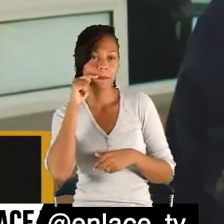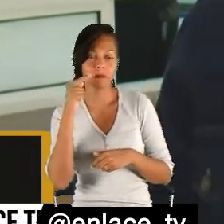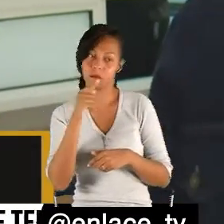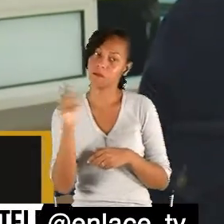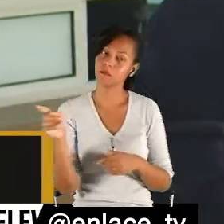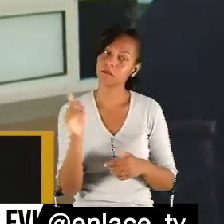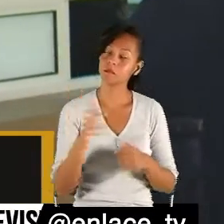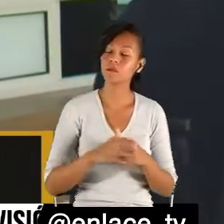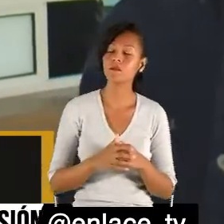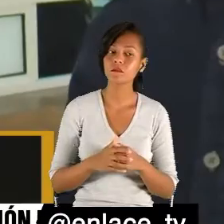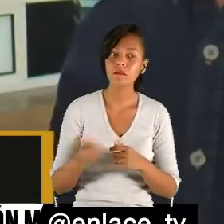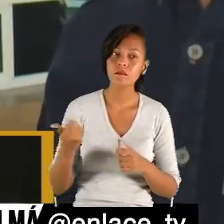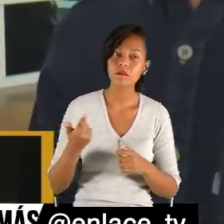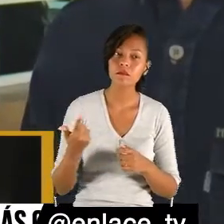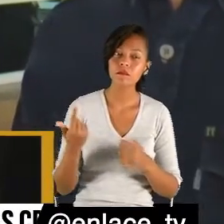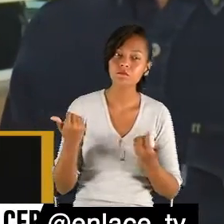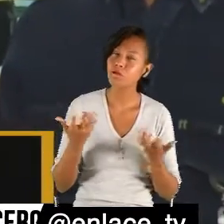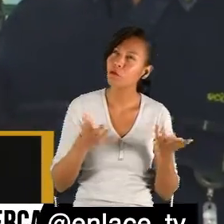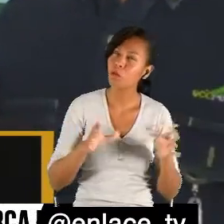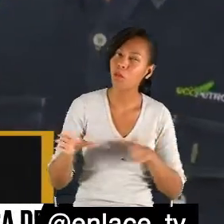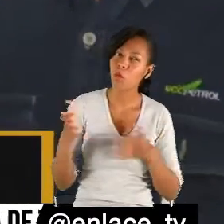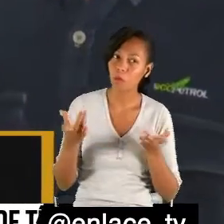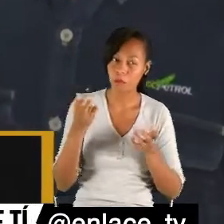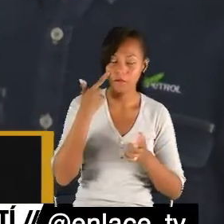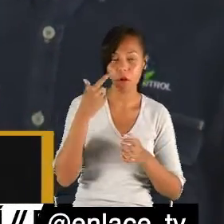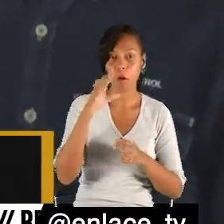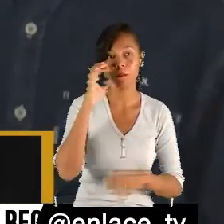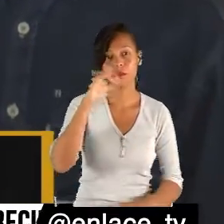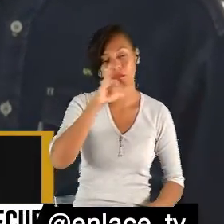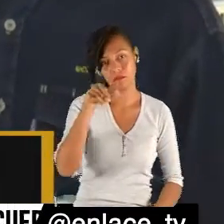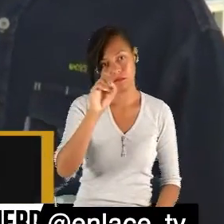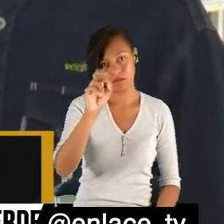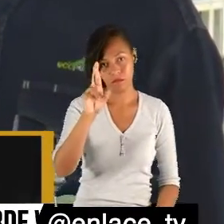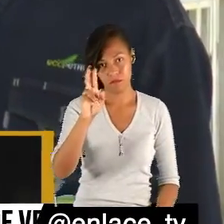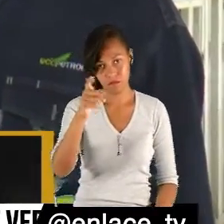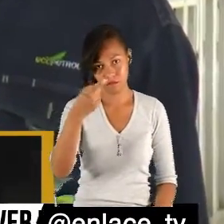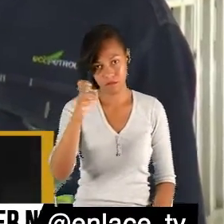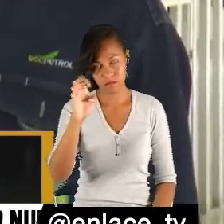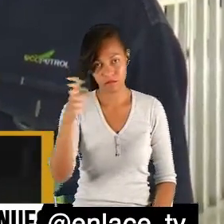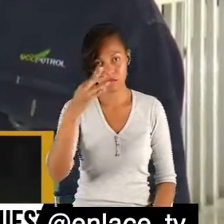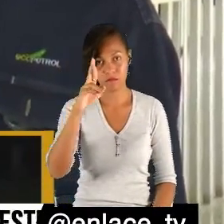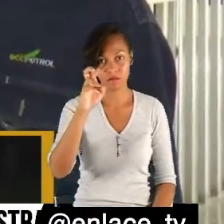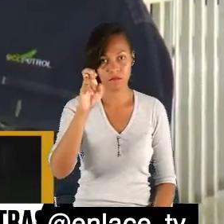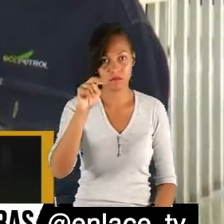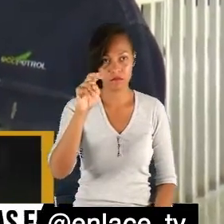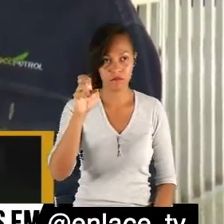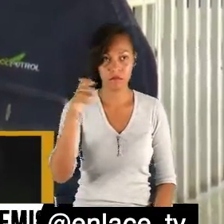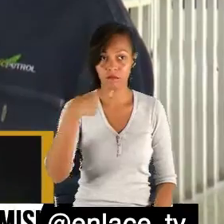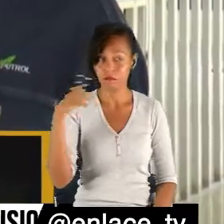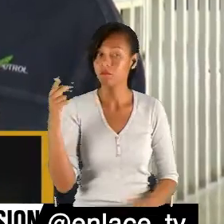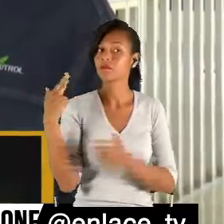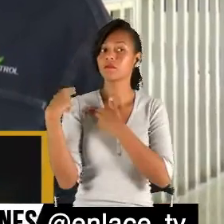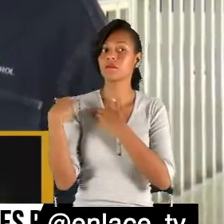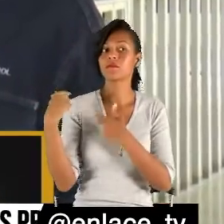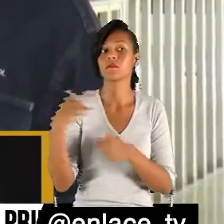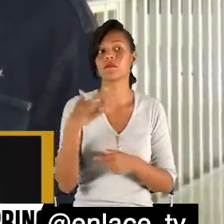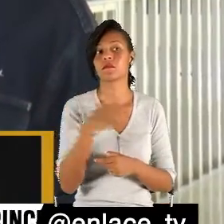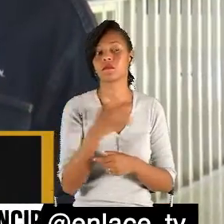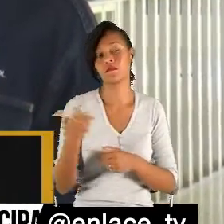esta jornada se encuentran a mi lado jorge rené él es el director regional de salud de ecopetrol porque muy buenas tardes bienvenido en las